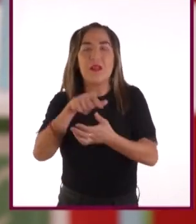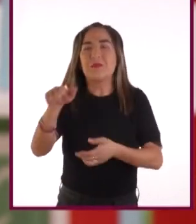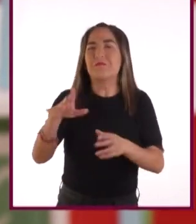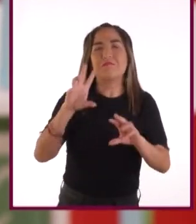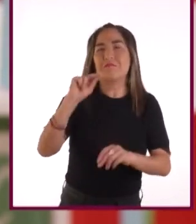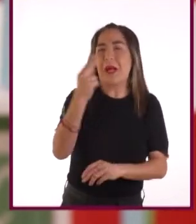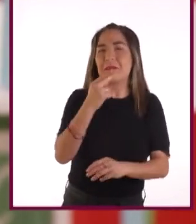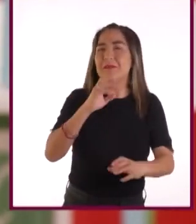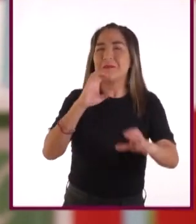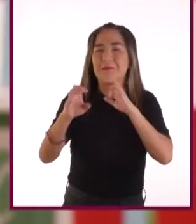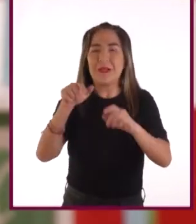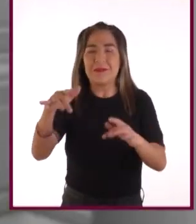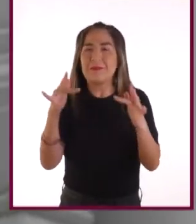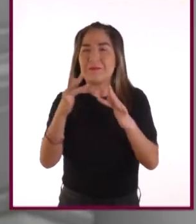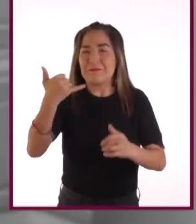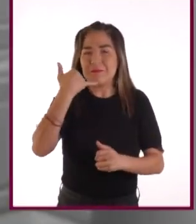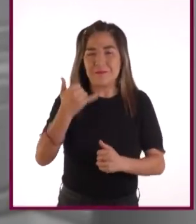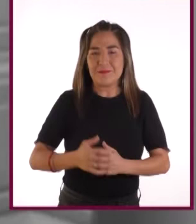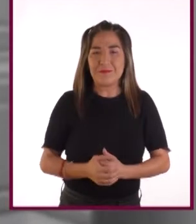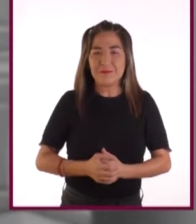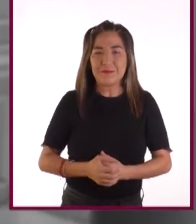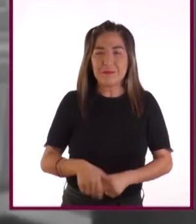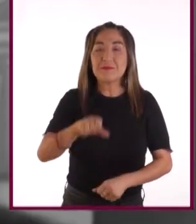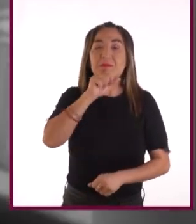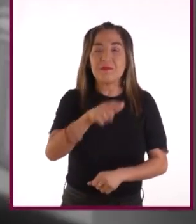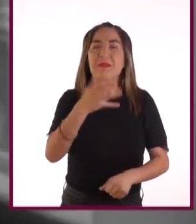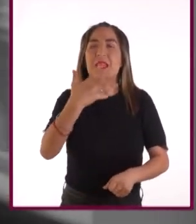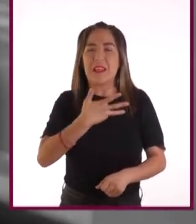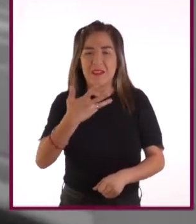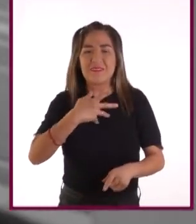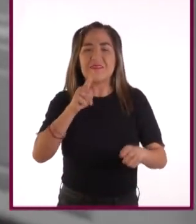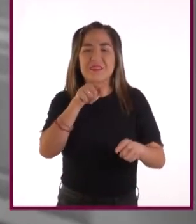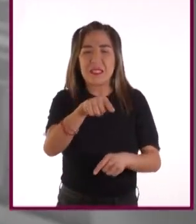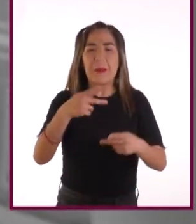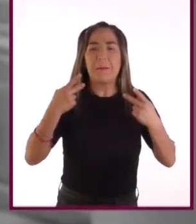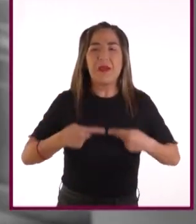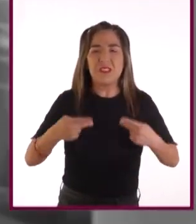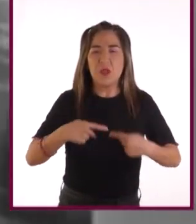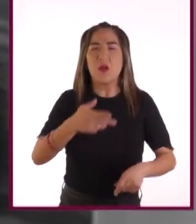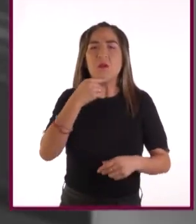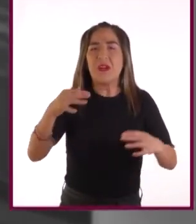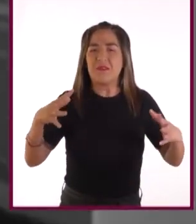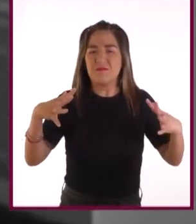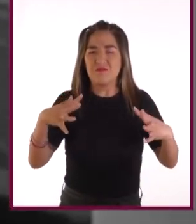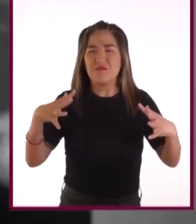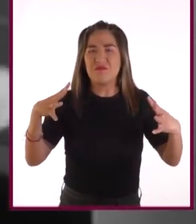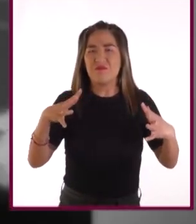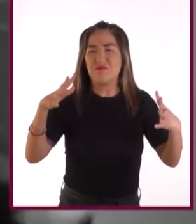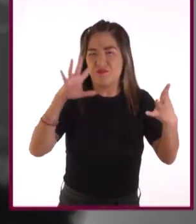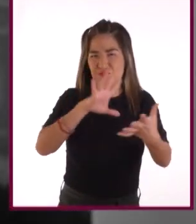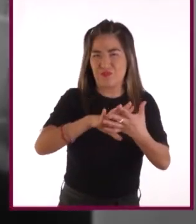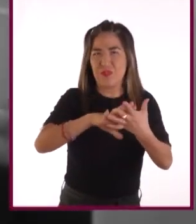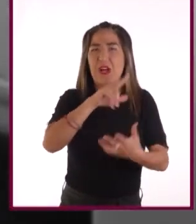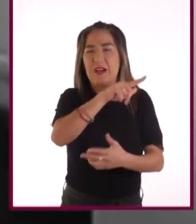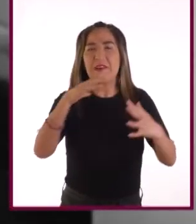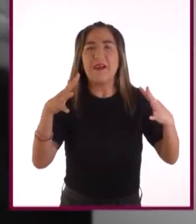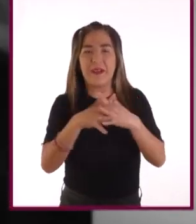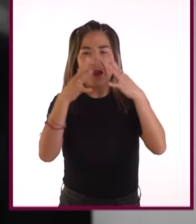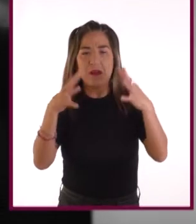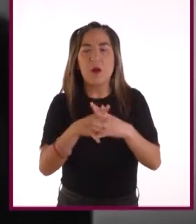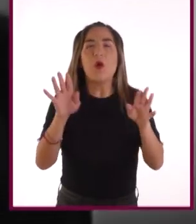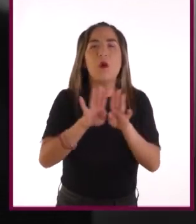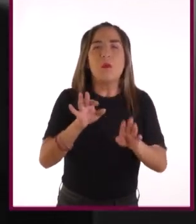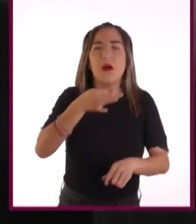sin el uso de teléfonos celulares. De hecho, hay un caso muy peculiar de un prisionero de guerra que logró enviar un mensaje en